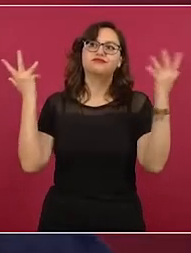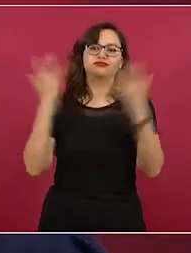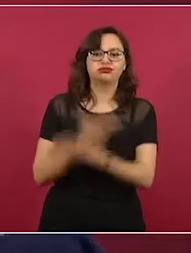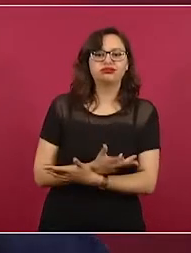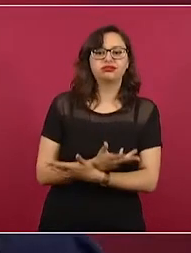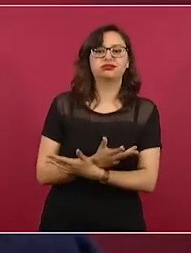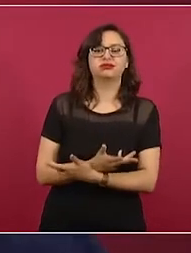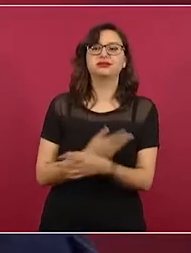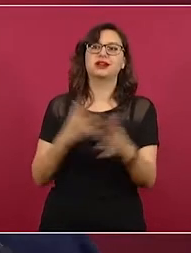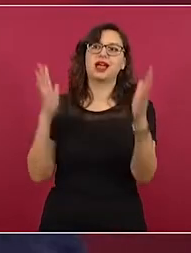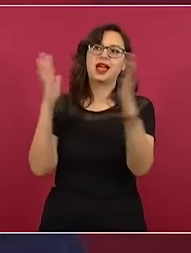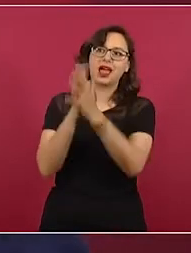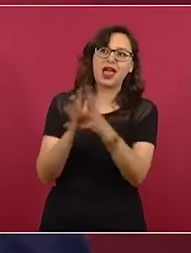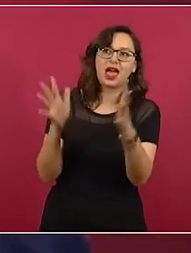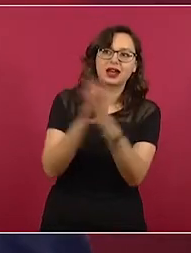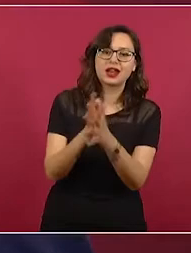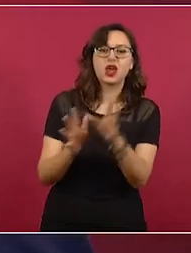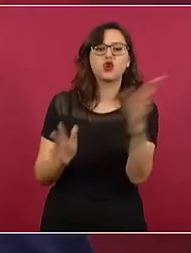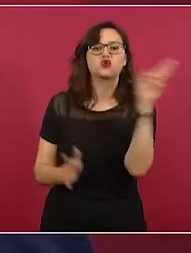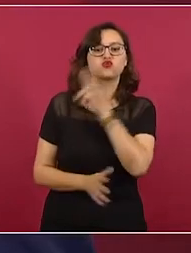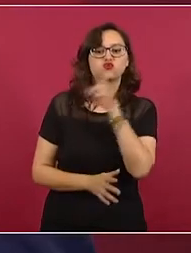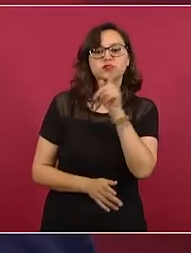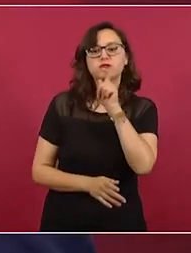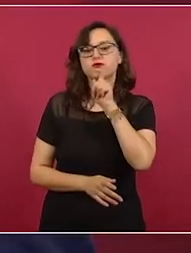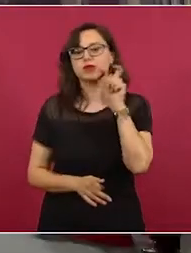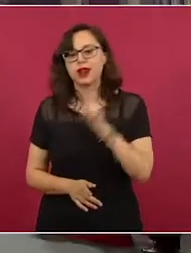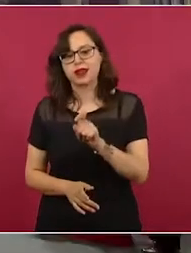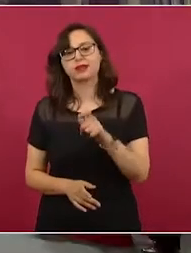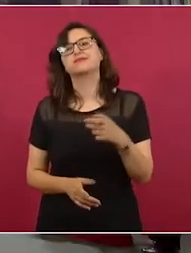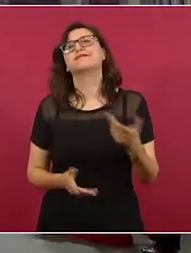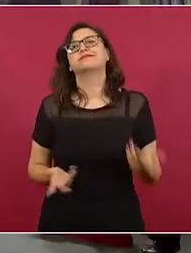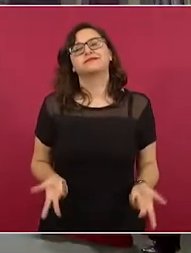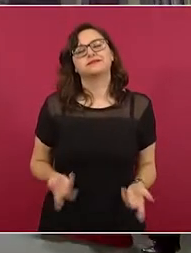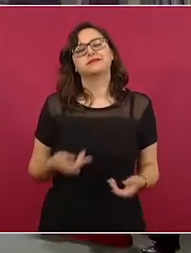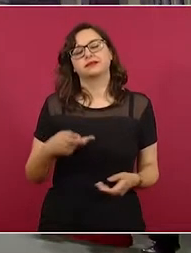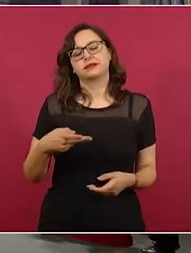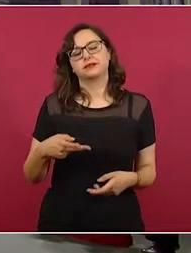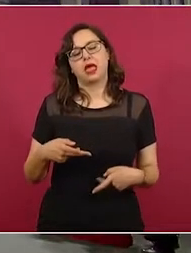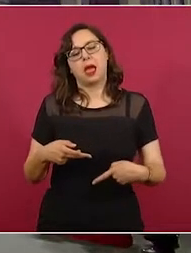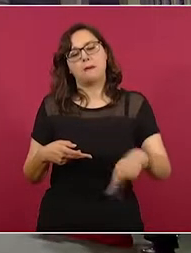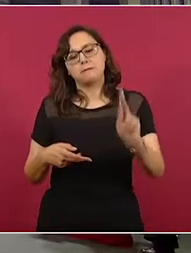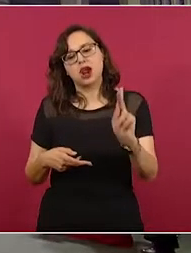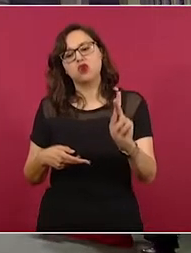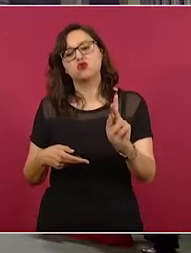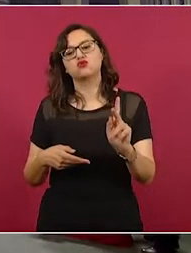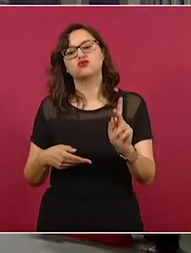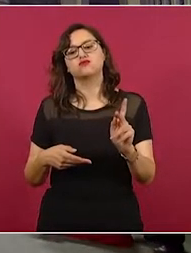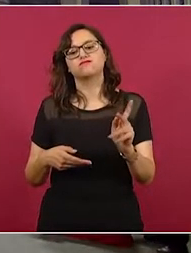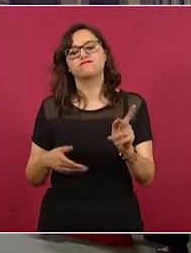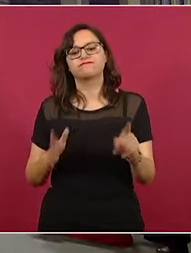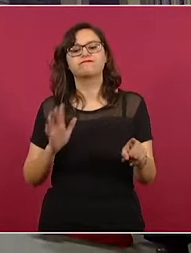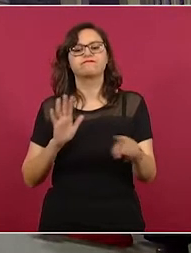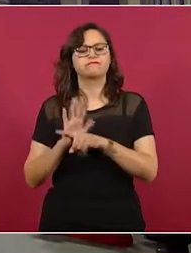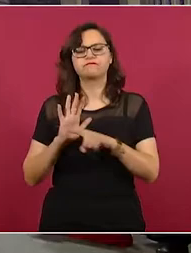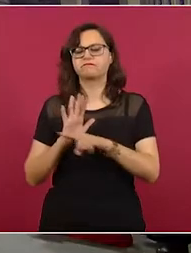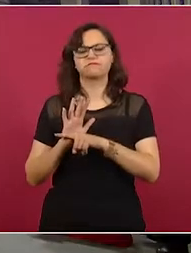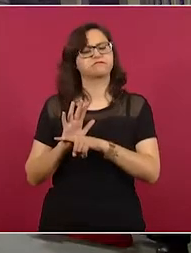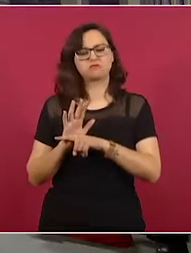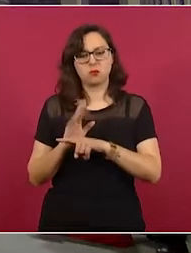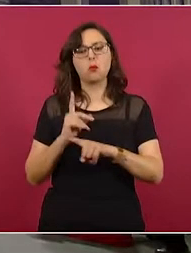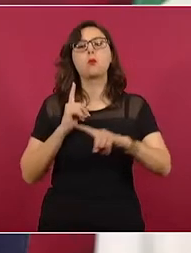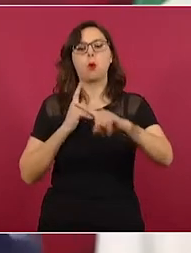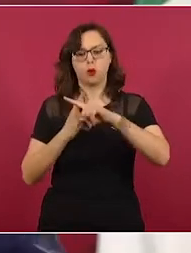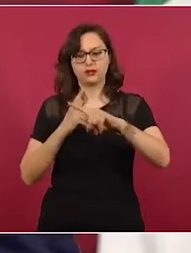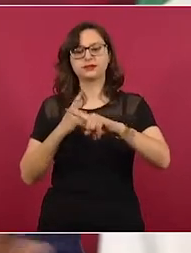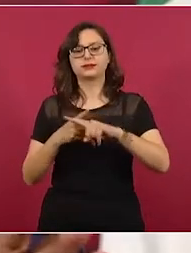estamos optimistas, vamos a salir adelante con el apoyo de todos los mexicanos, como siempre, toda